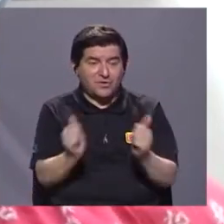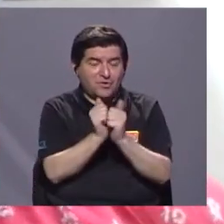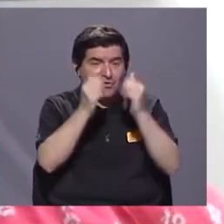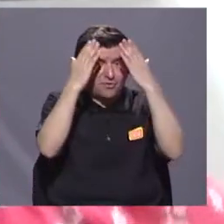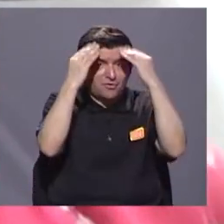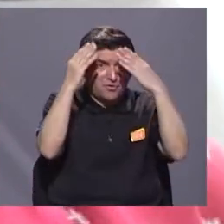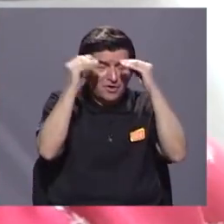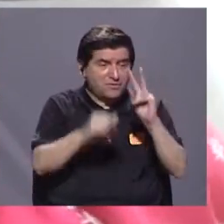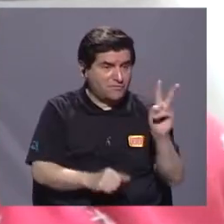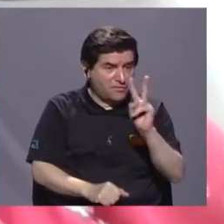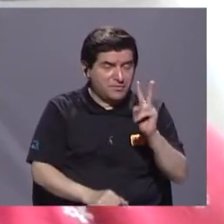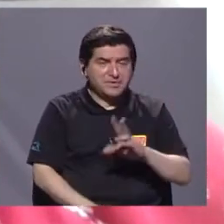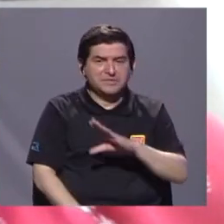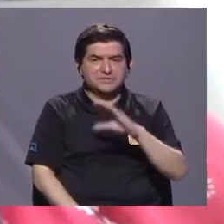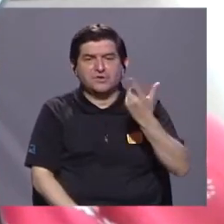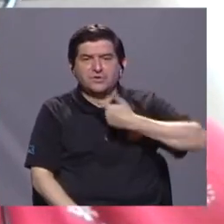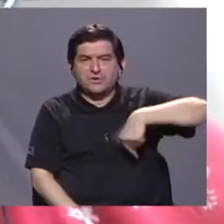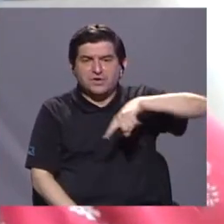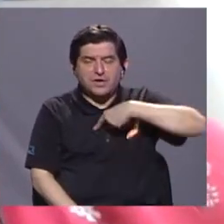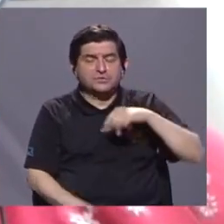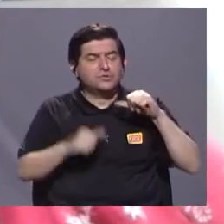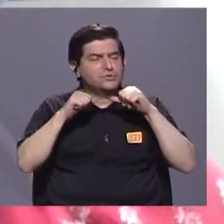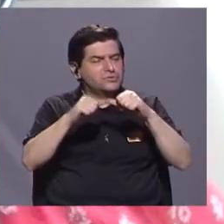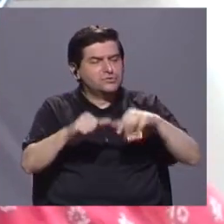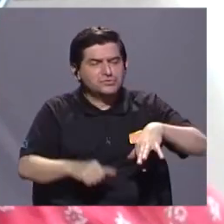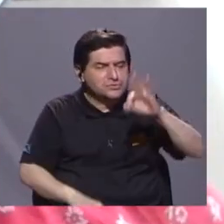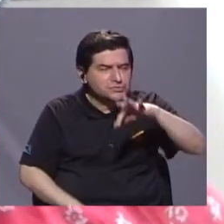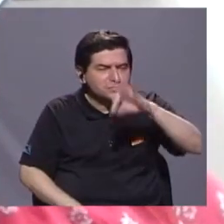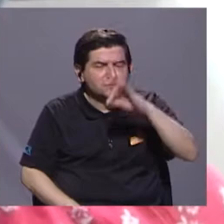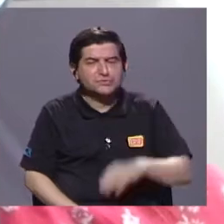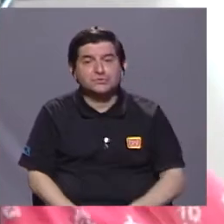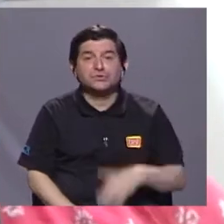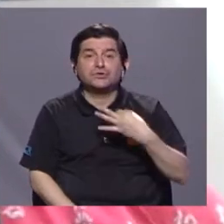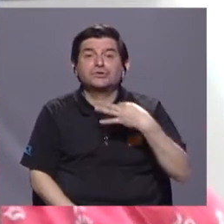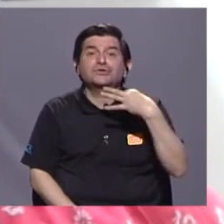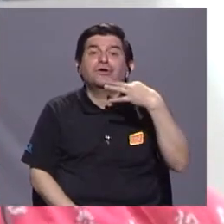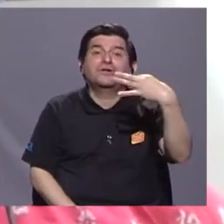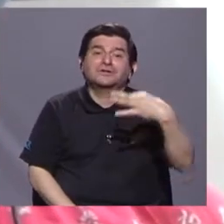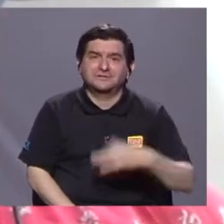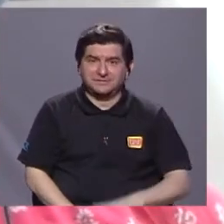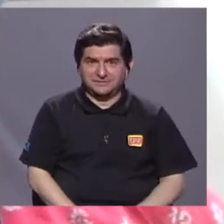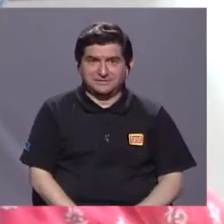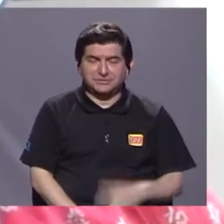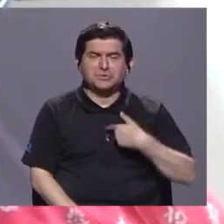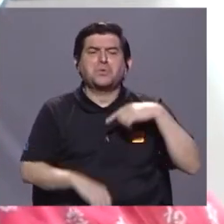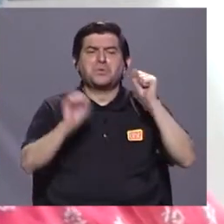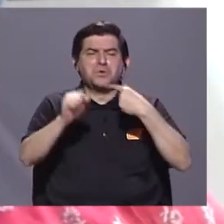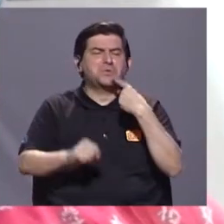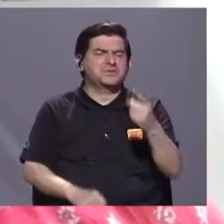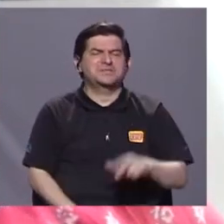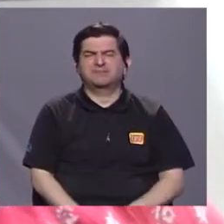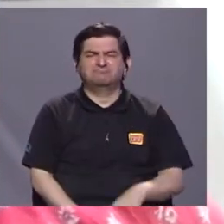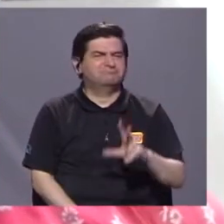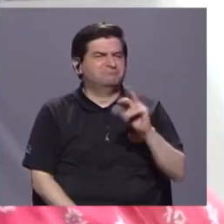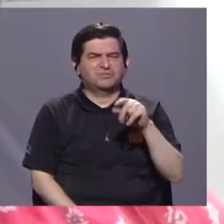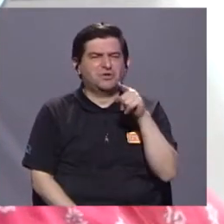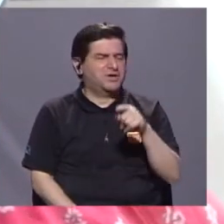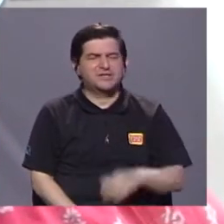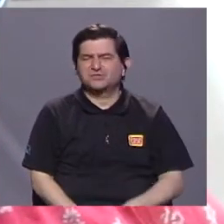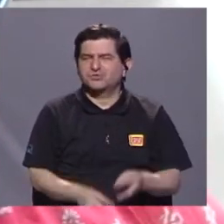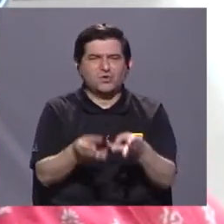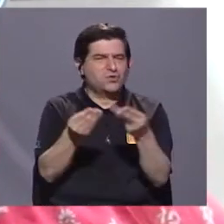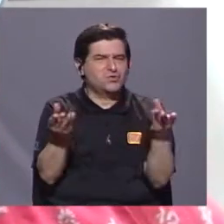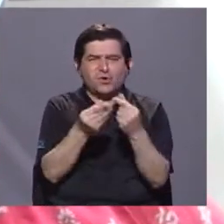del virus y con los que obtenemos constantemente prácticamente todos los días pues yo no puedo decir que no estuvo modificado en el